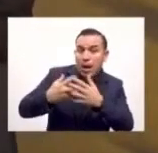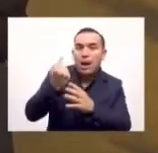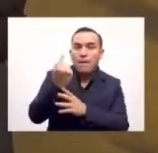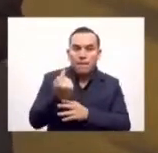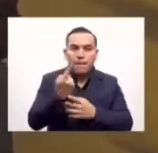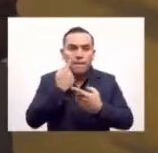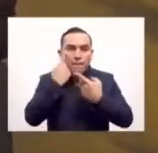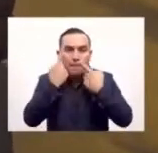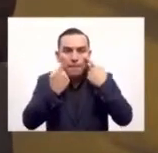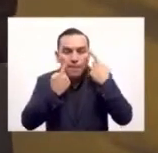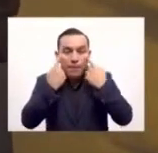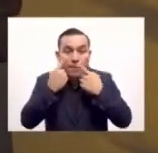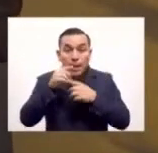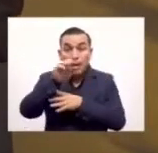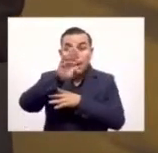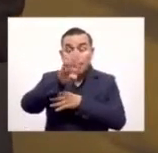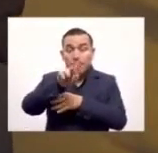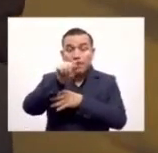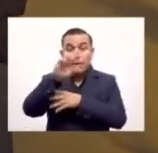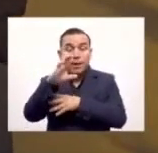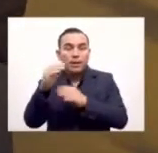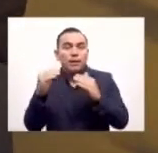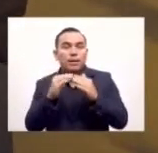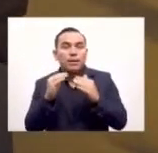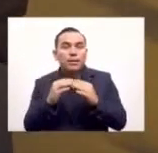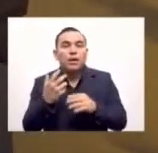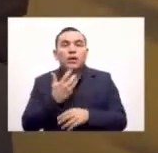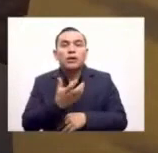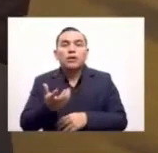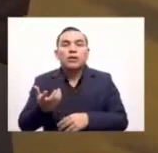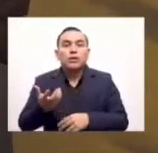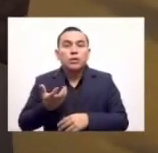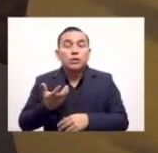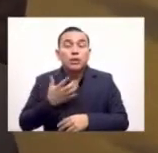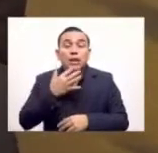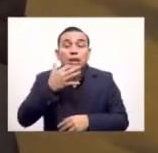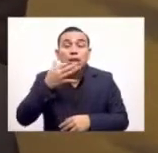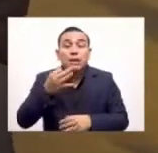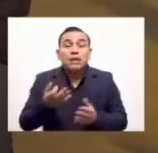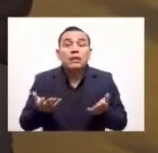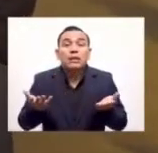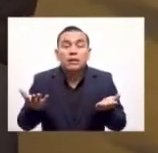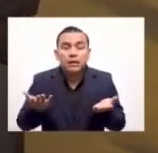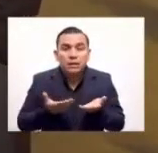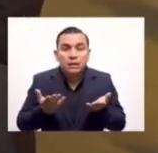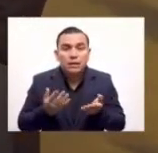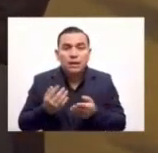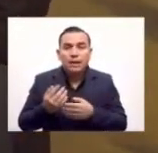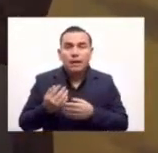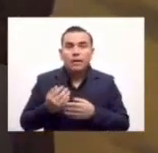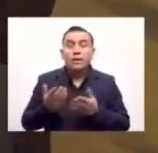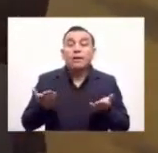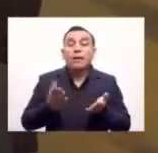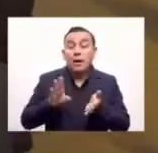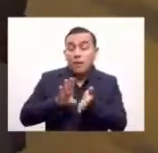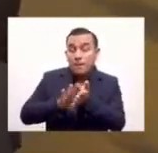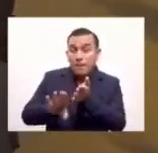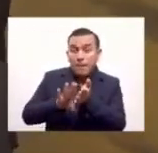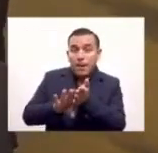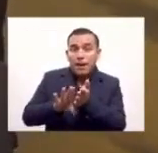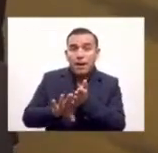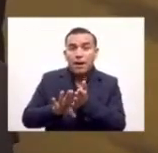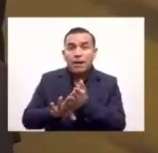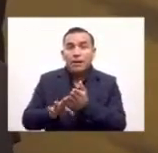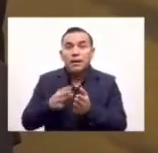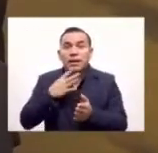y es una nación aceptable en materia de lavado de dinero. Me refiero a que tiene protocolos adecuados para prevenir y evitar el